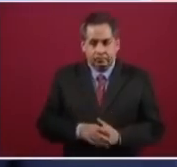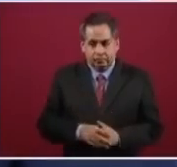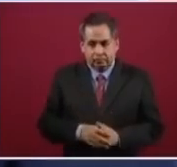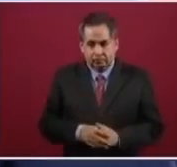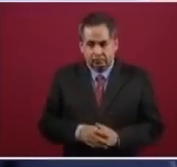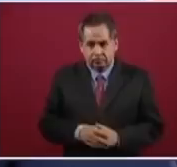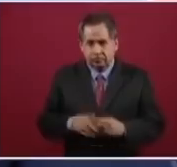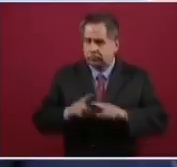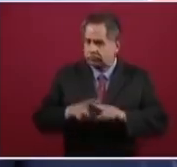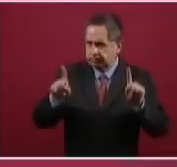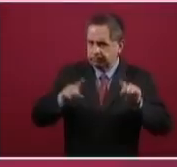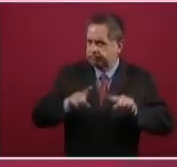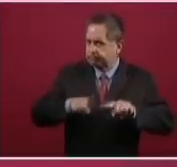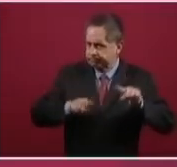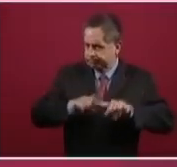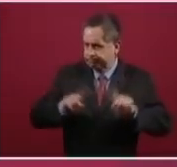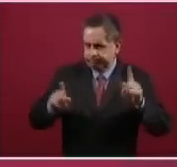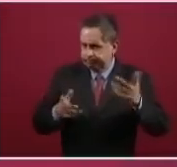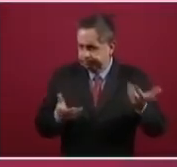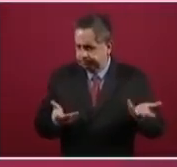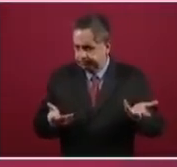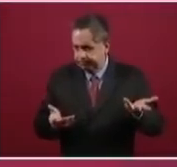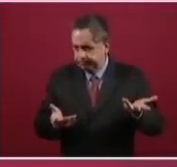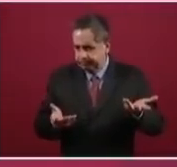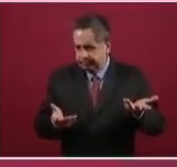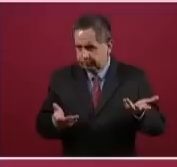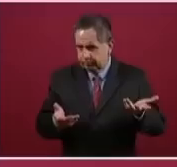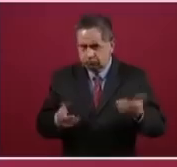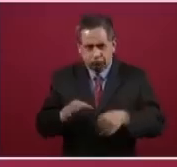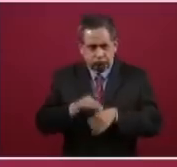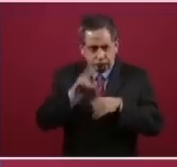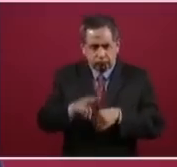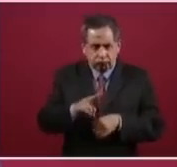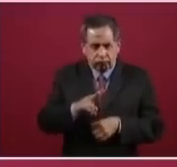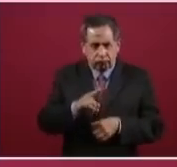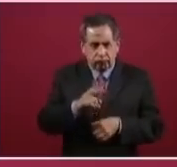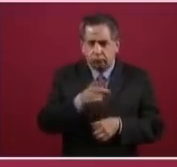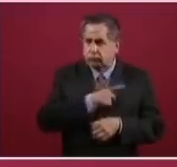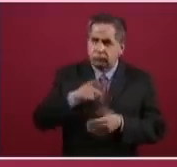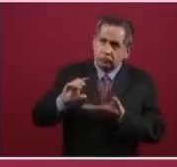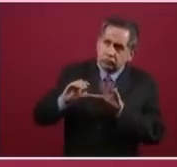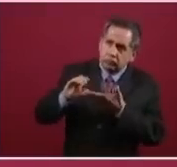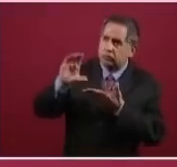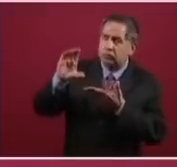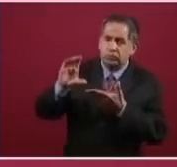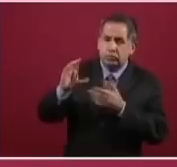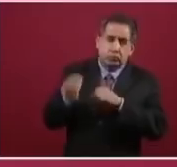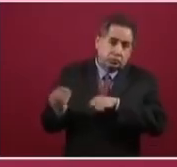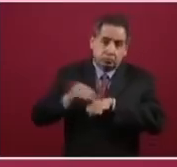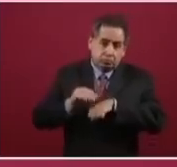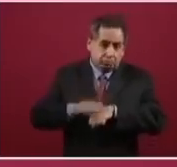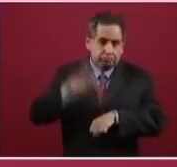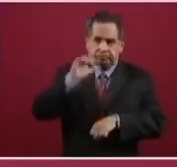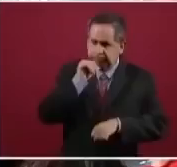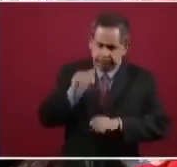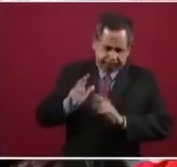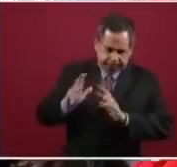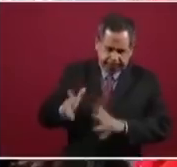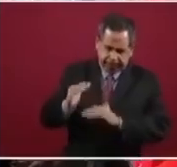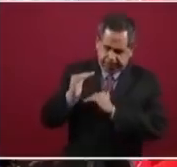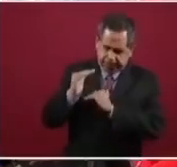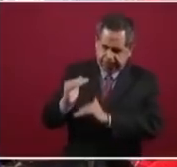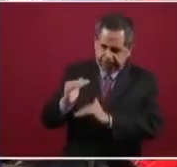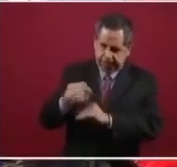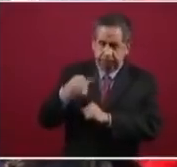cuál es la diferencia y en términos reales no aumenta la deuda en ese